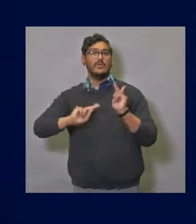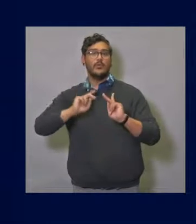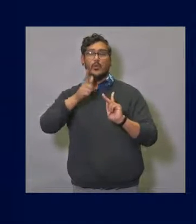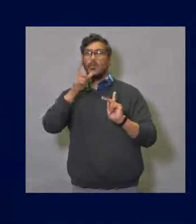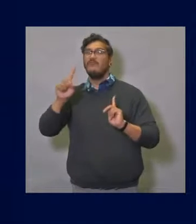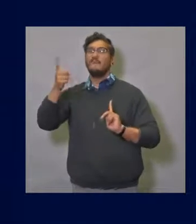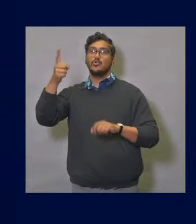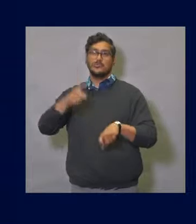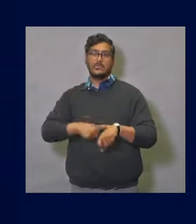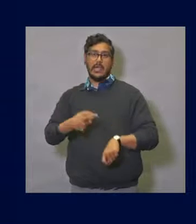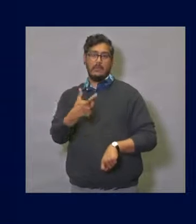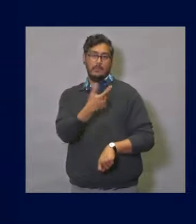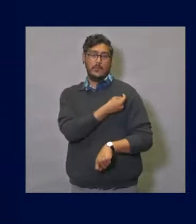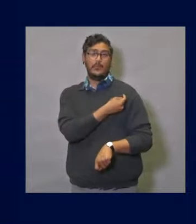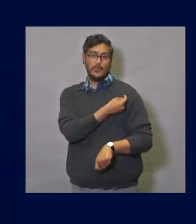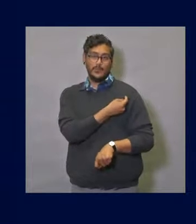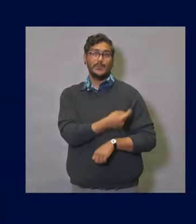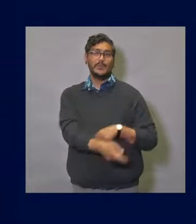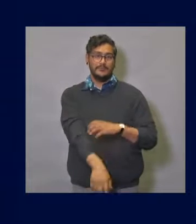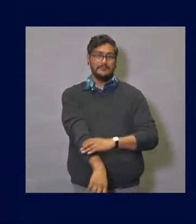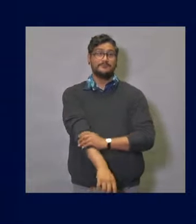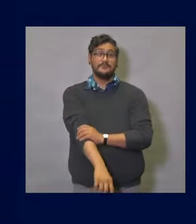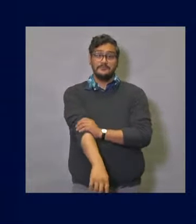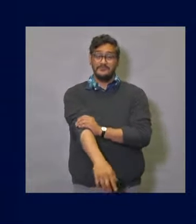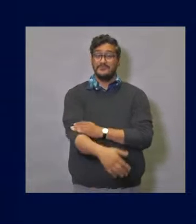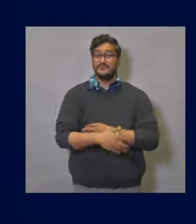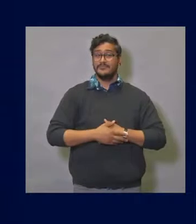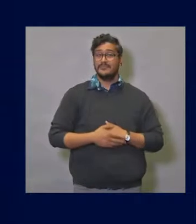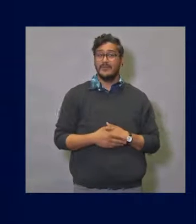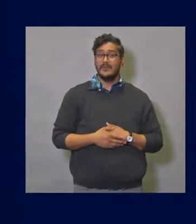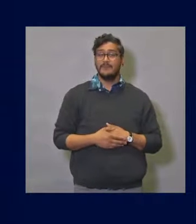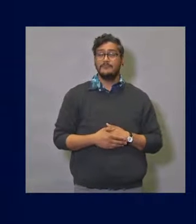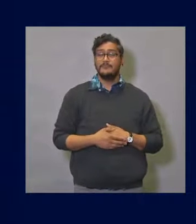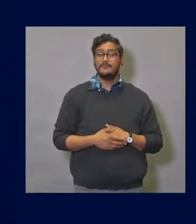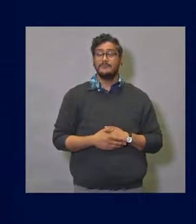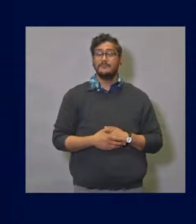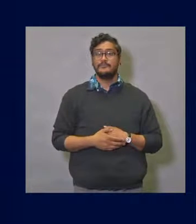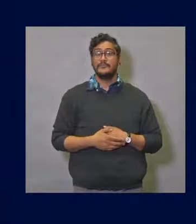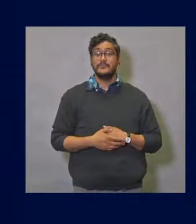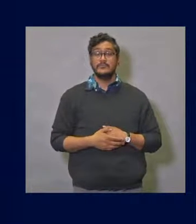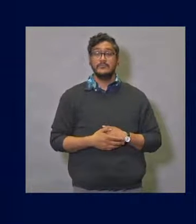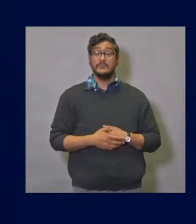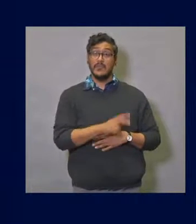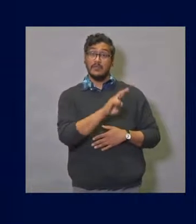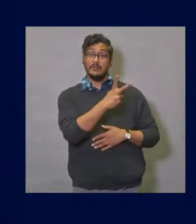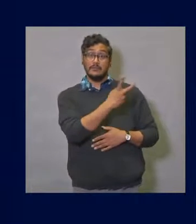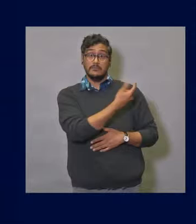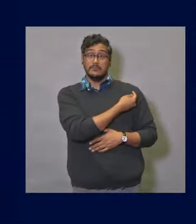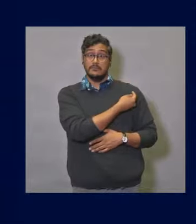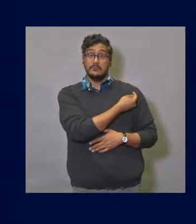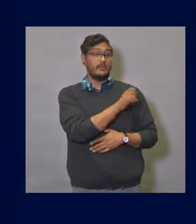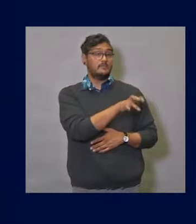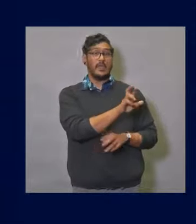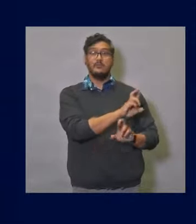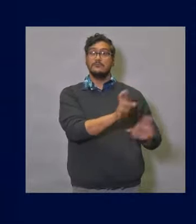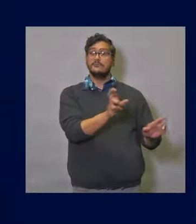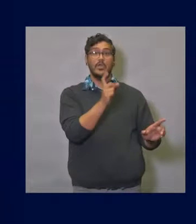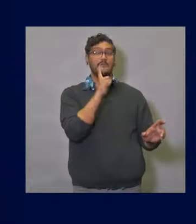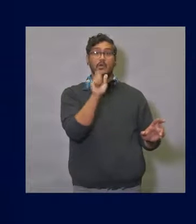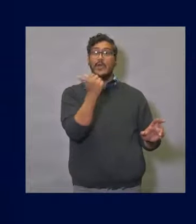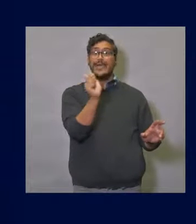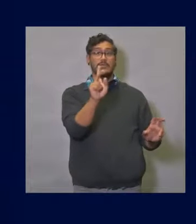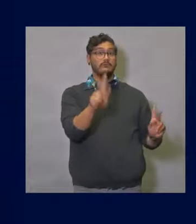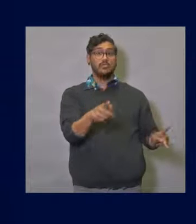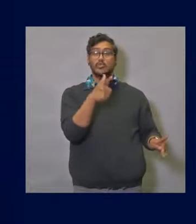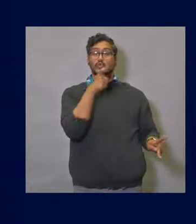sus primeras dosis. La mayor parte de nuestro suministro de la primera dosis está disponible para cualquier persona elegible, con